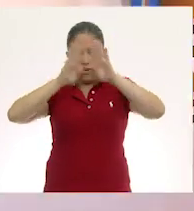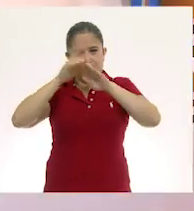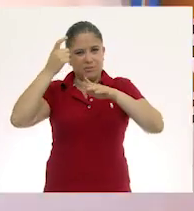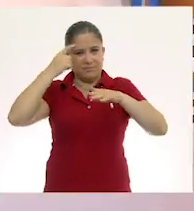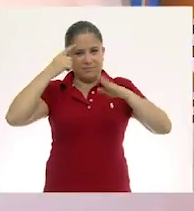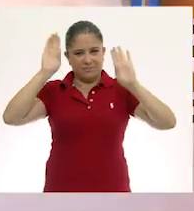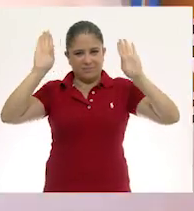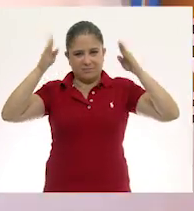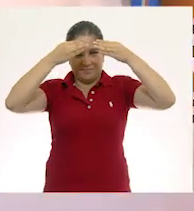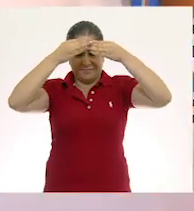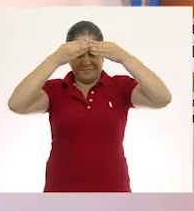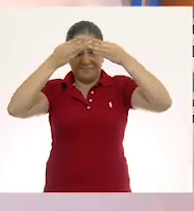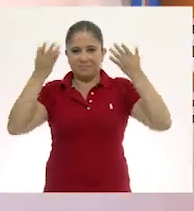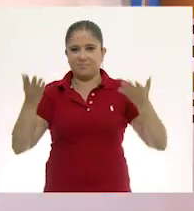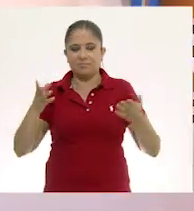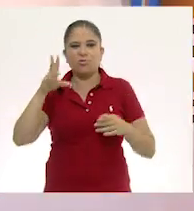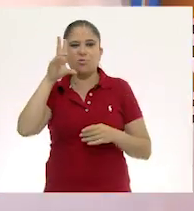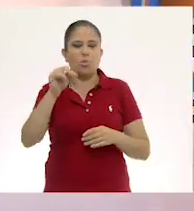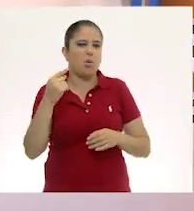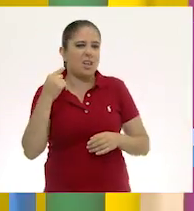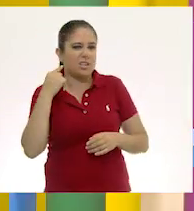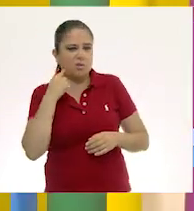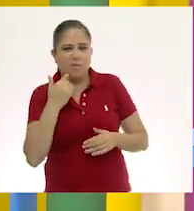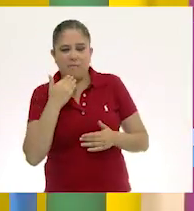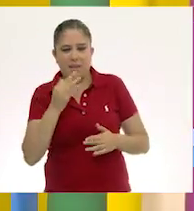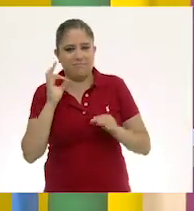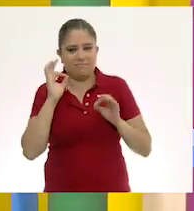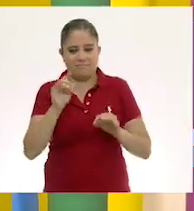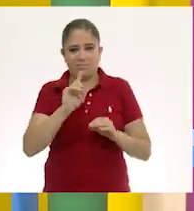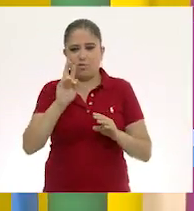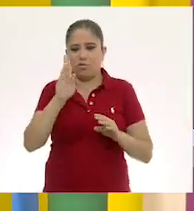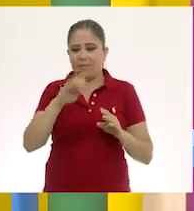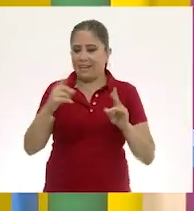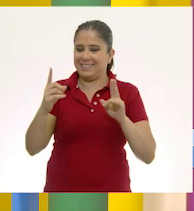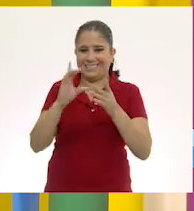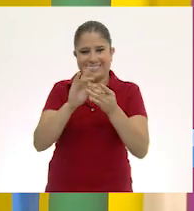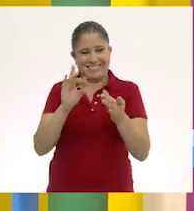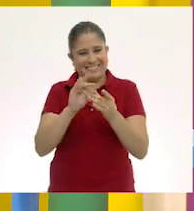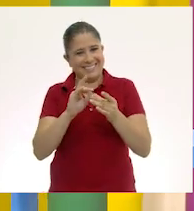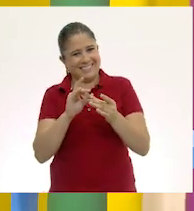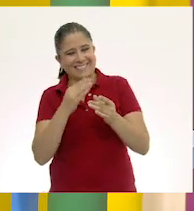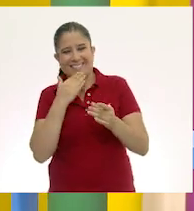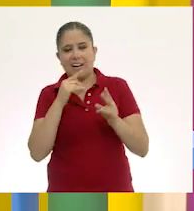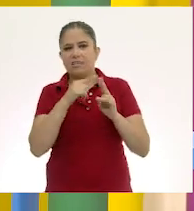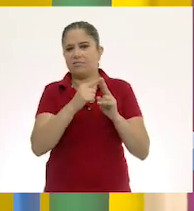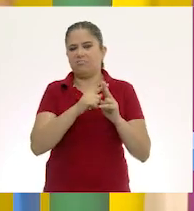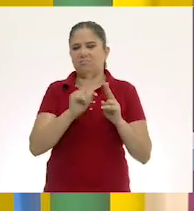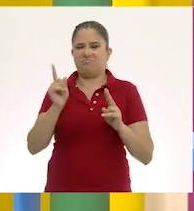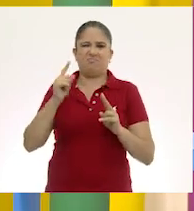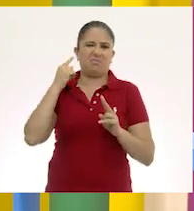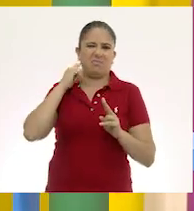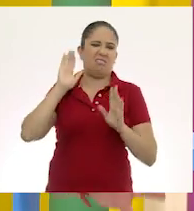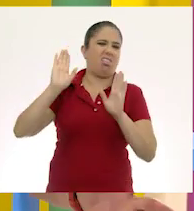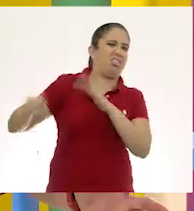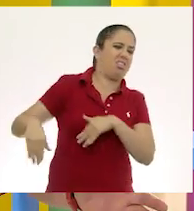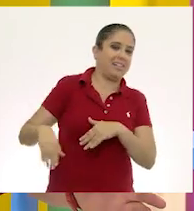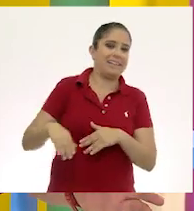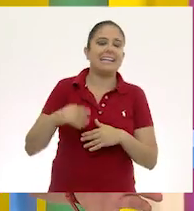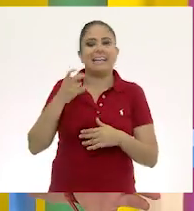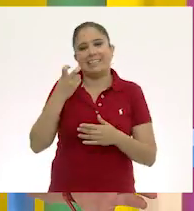Pero a lo mejor... No escuchar, tienes razón. No escuchó sí, correctamente a Rubén. Y entonces, eso no